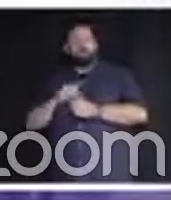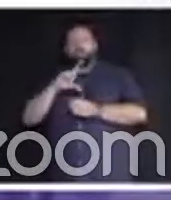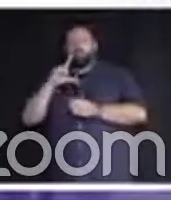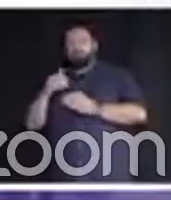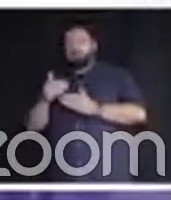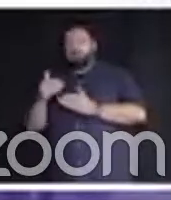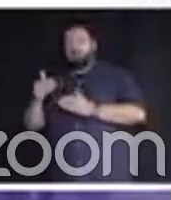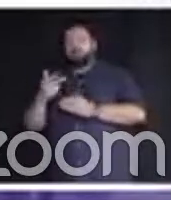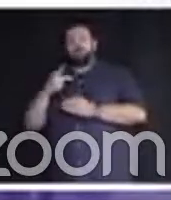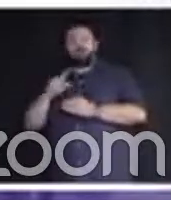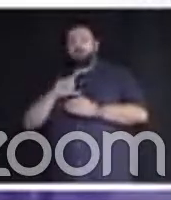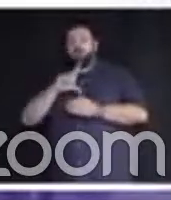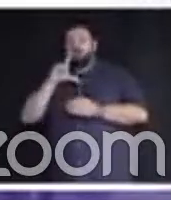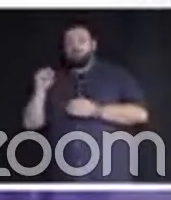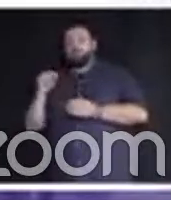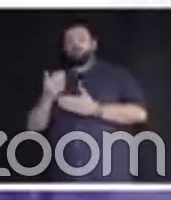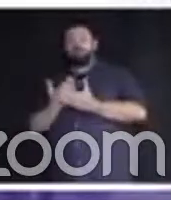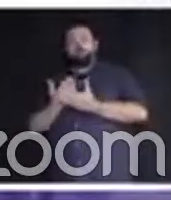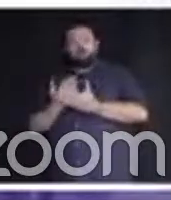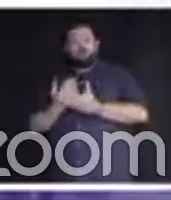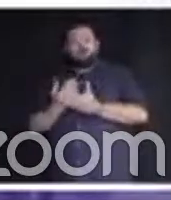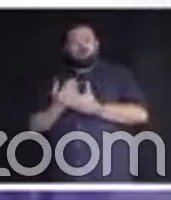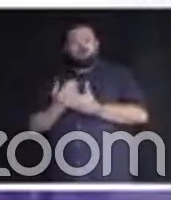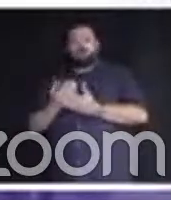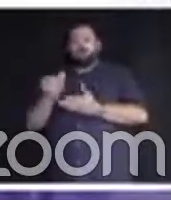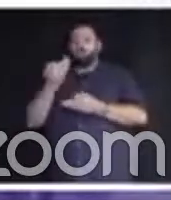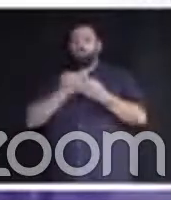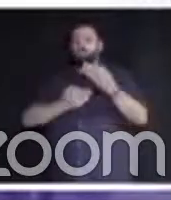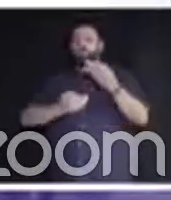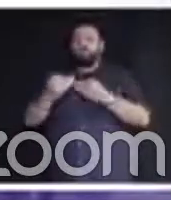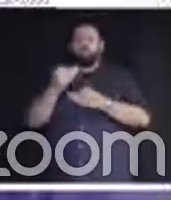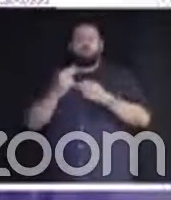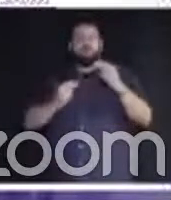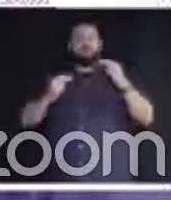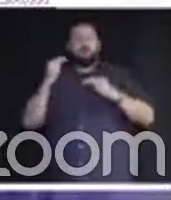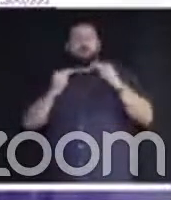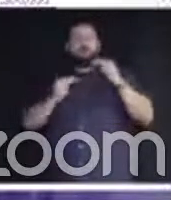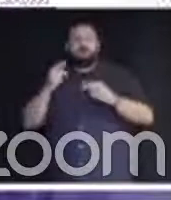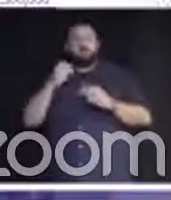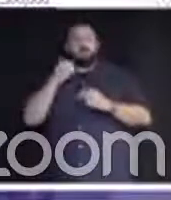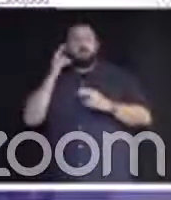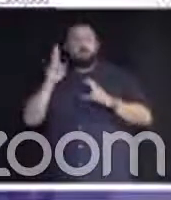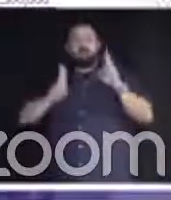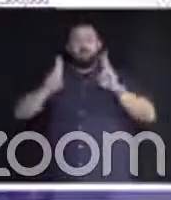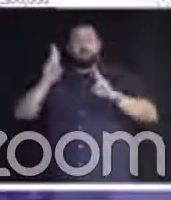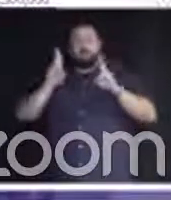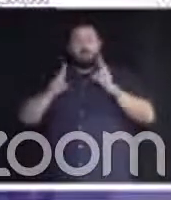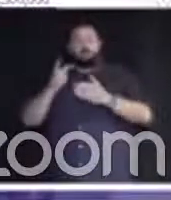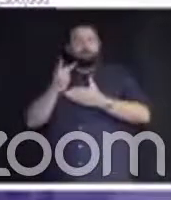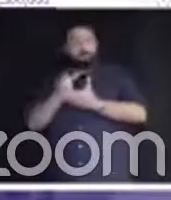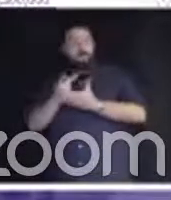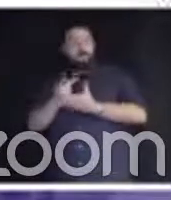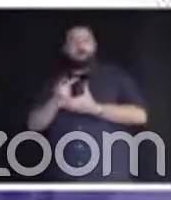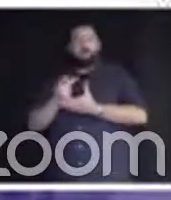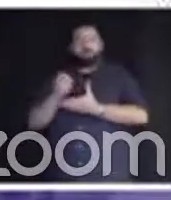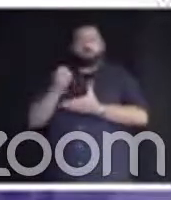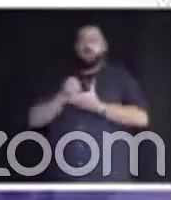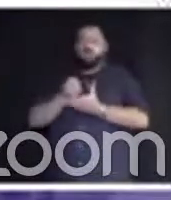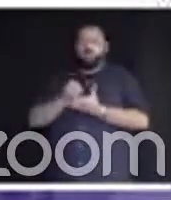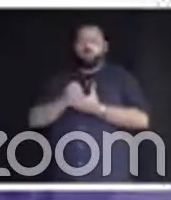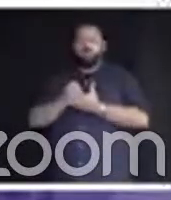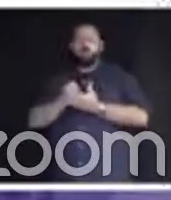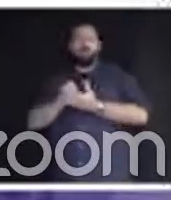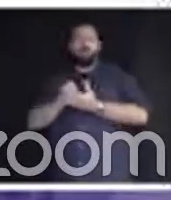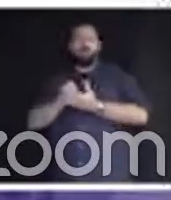próximo bono de producción, y todos los niveles de carrera que participan: Plata Supreme, Oro, Oro Premier, Elite